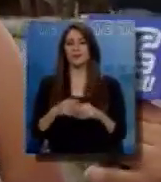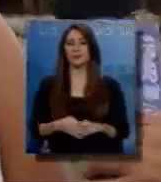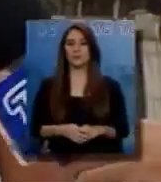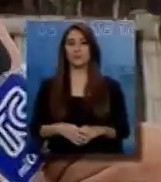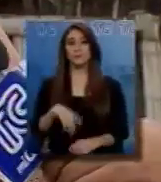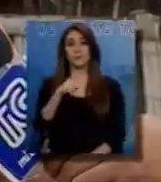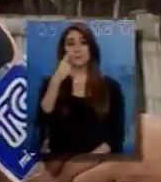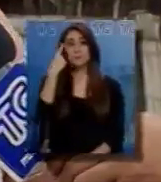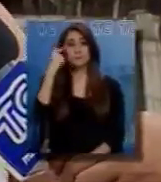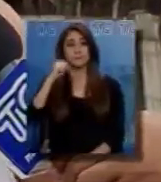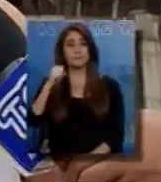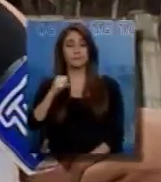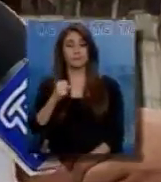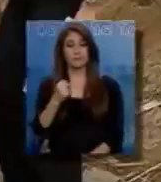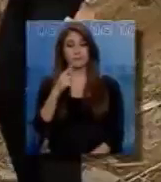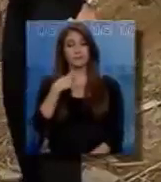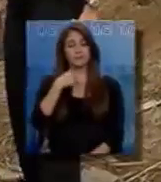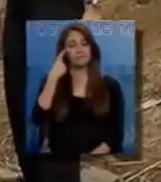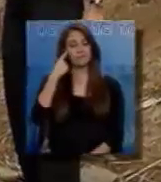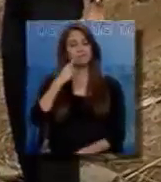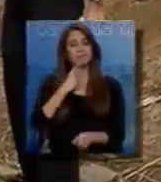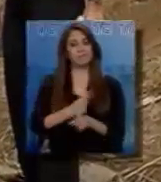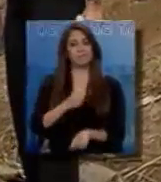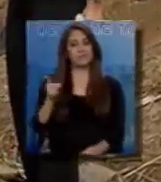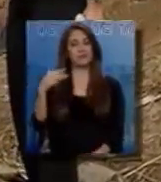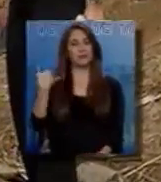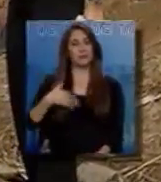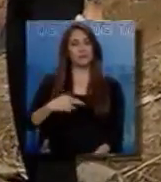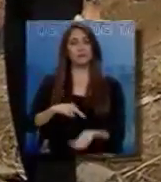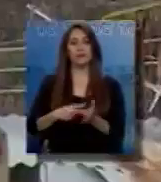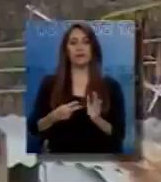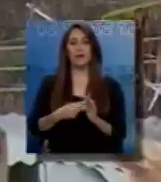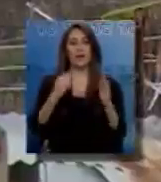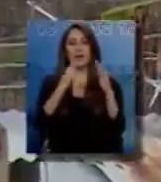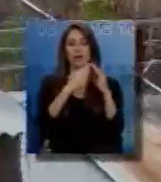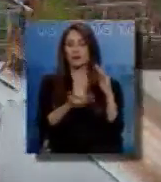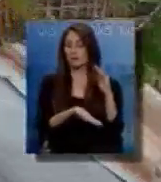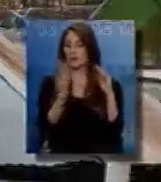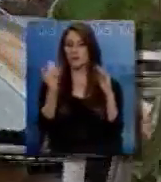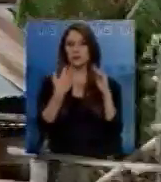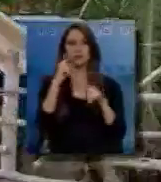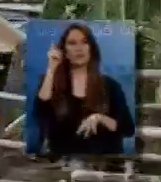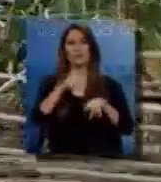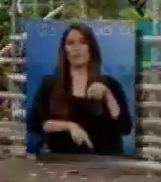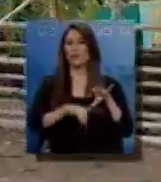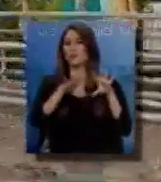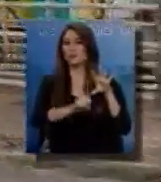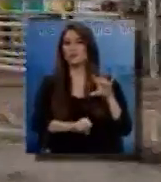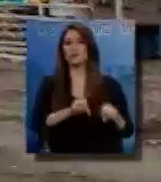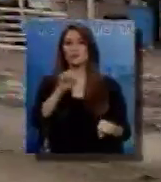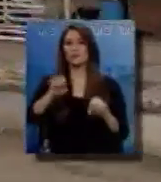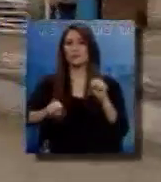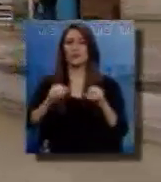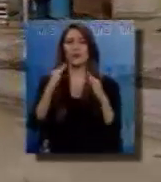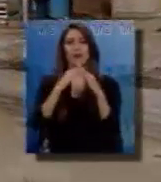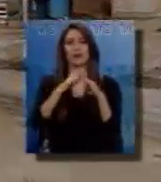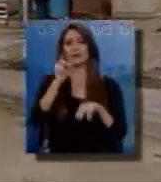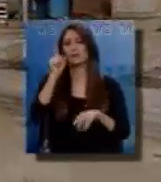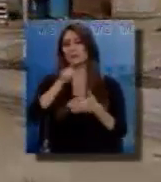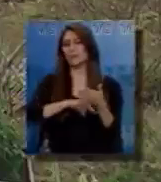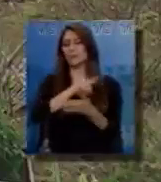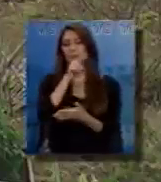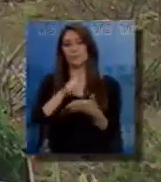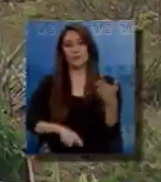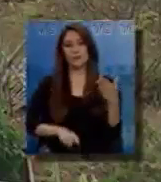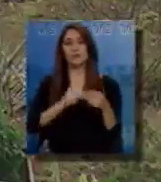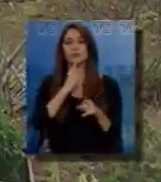conscientes ustedes de esto? Sí, ajá. Pese a las campañas y desalojos para evitar los asentamientos irregulares, muchos se